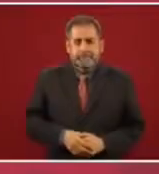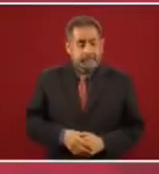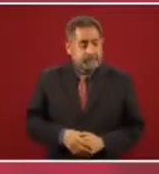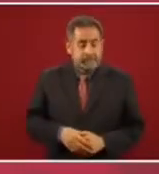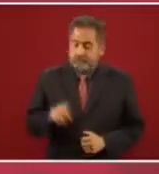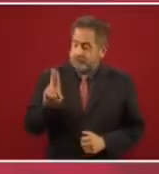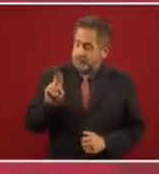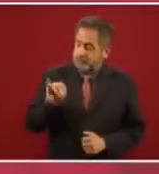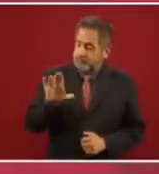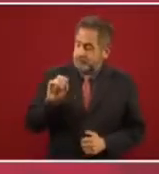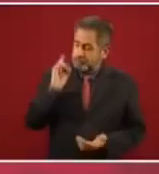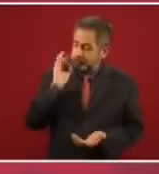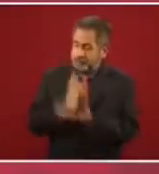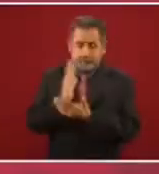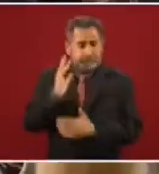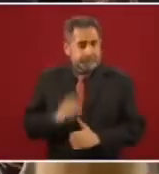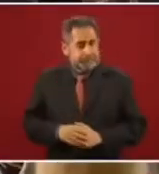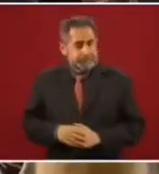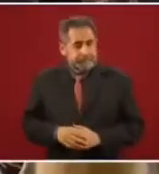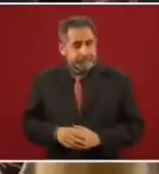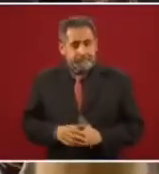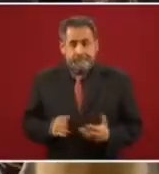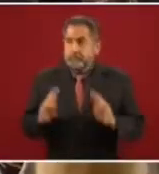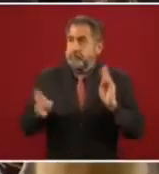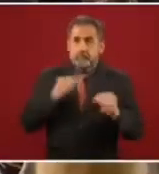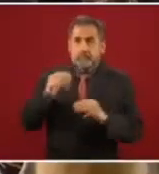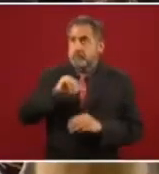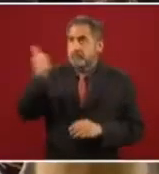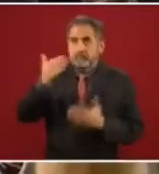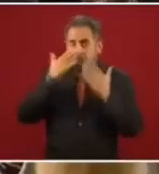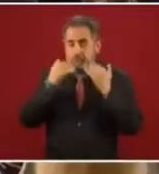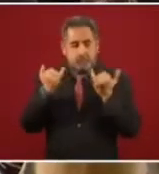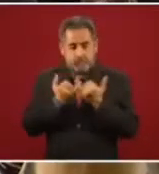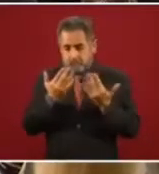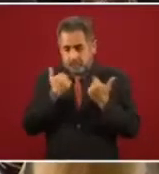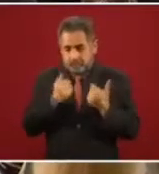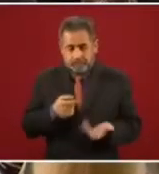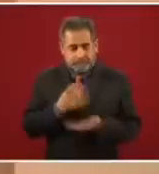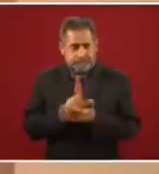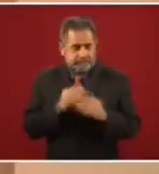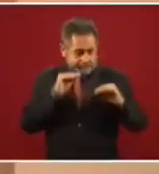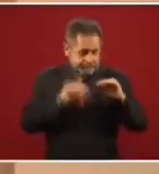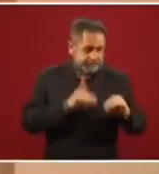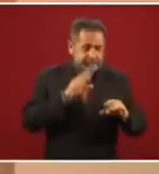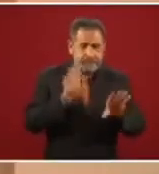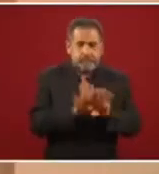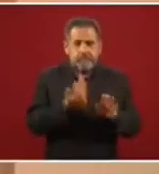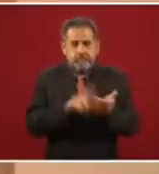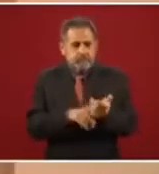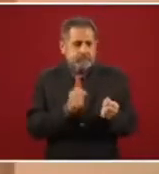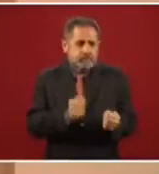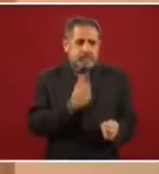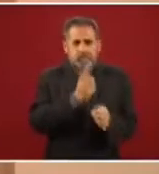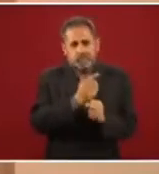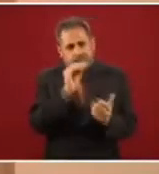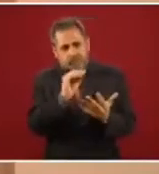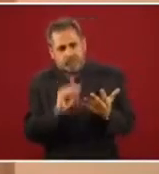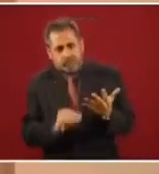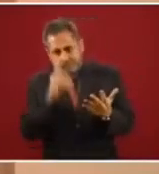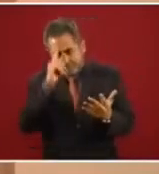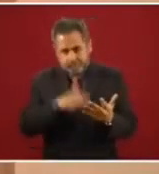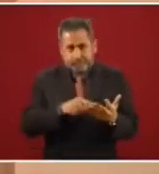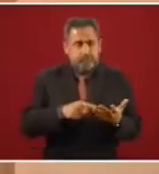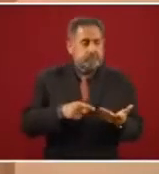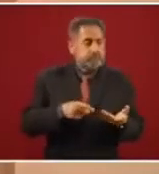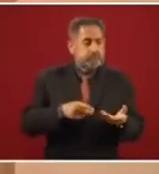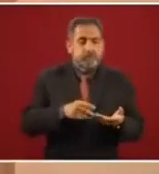Único en el mundo. La inversión incluye modificación al avión y la instalación de un sistema de seguridad. Para la transacción